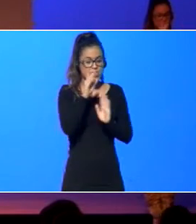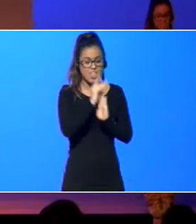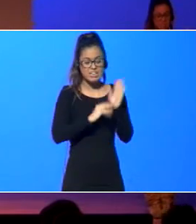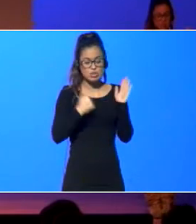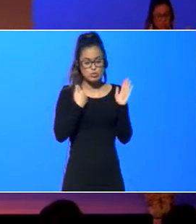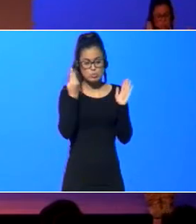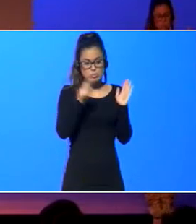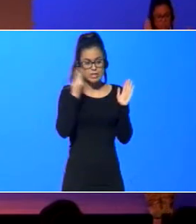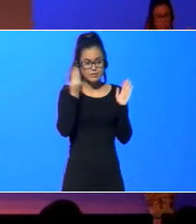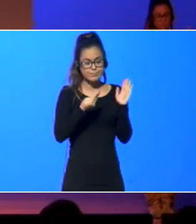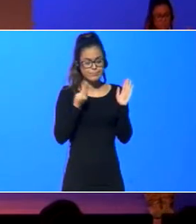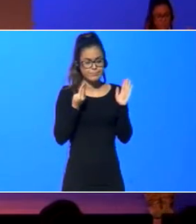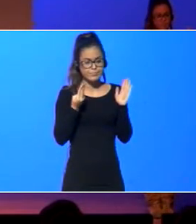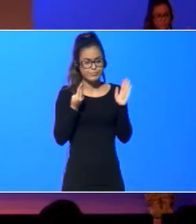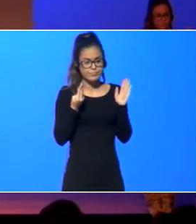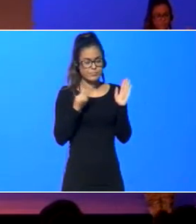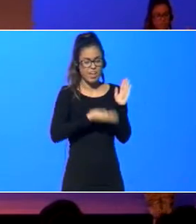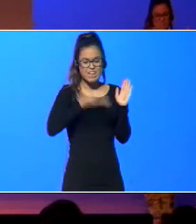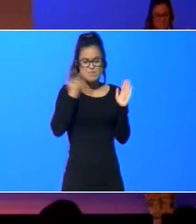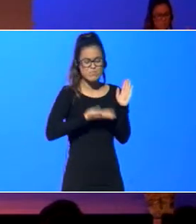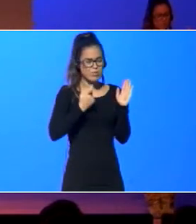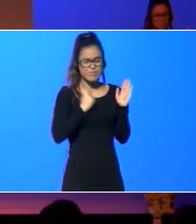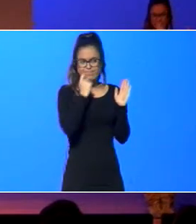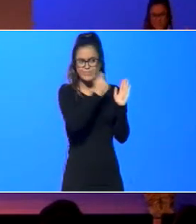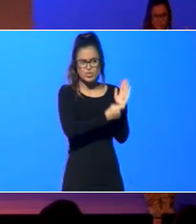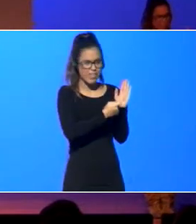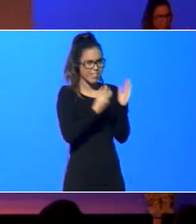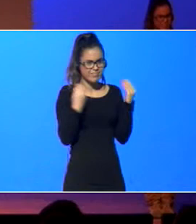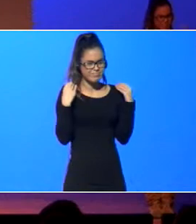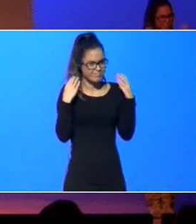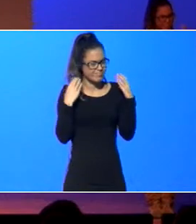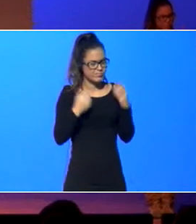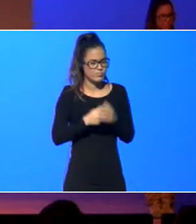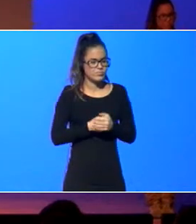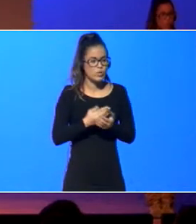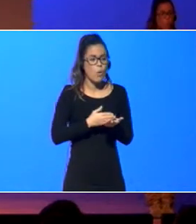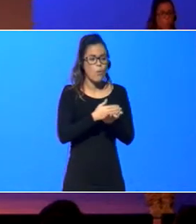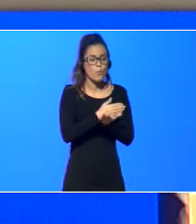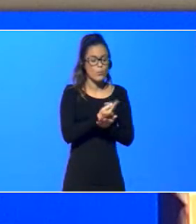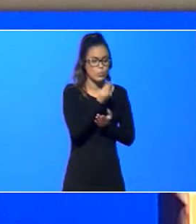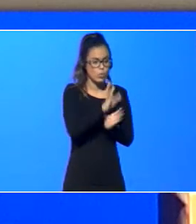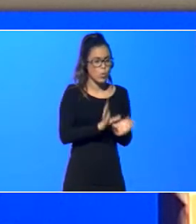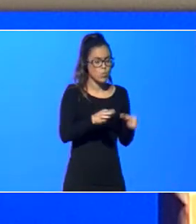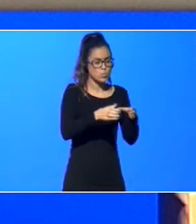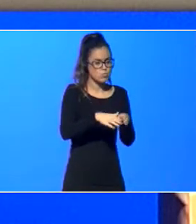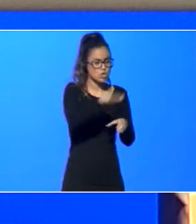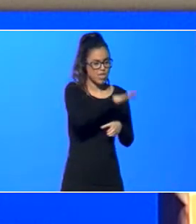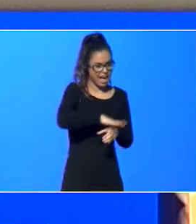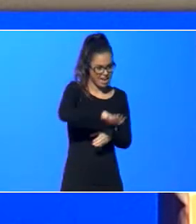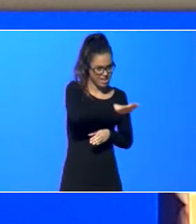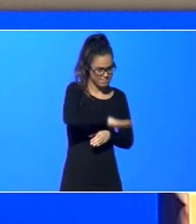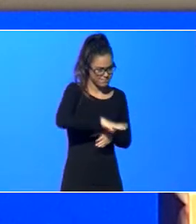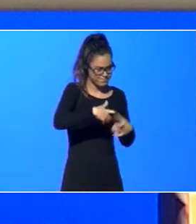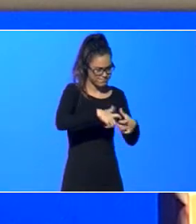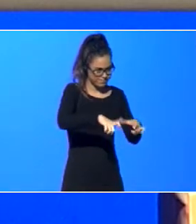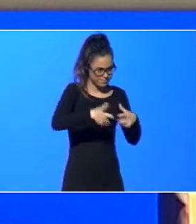se da suficiente peso a estos dos aspectos que voy a tratar de decir. Uno, los equipos de área. Toda la